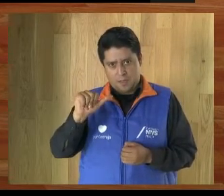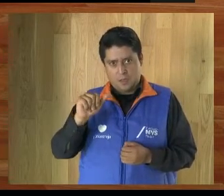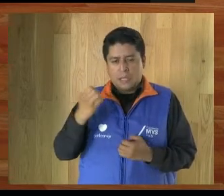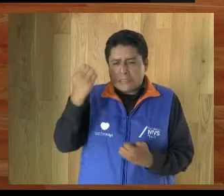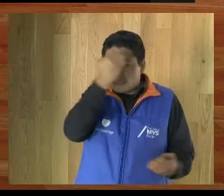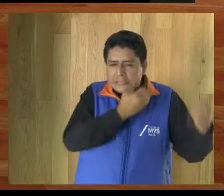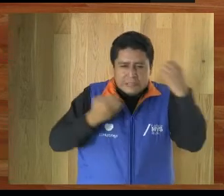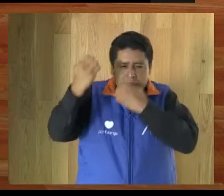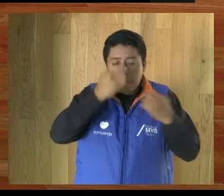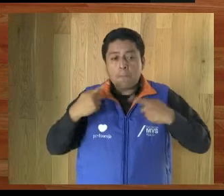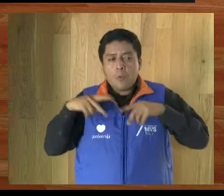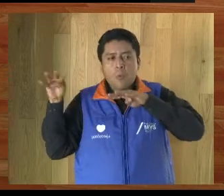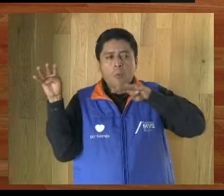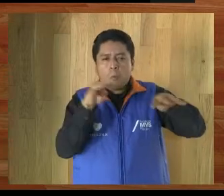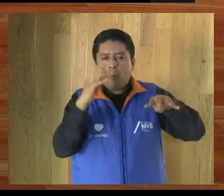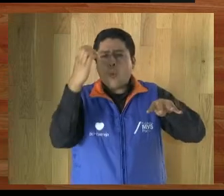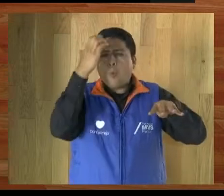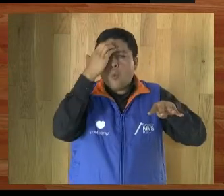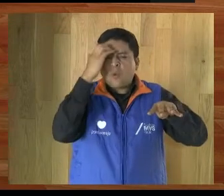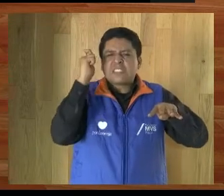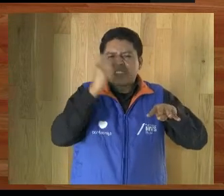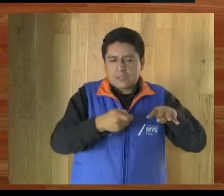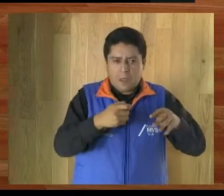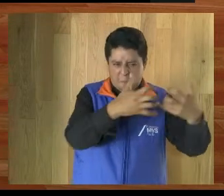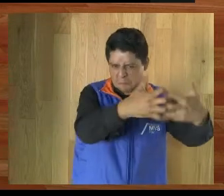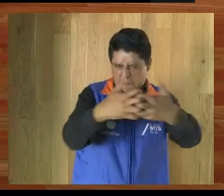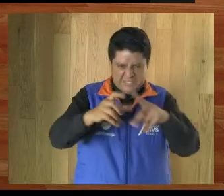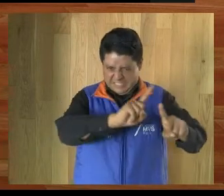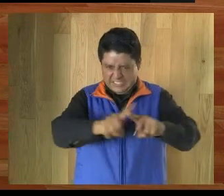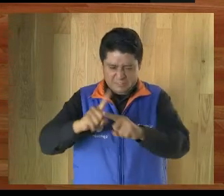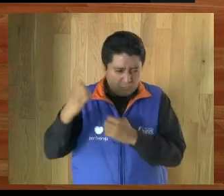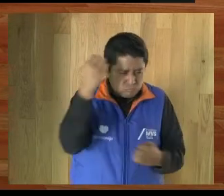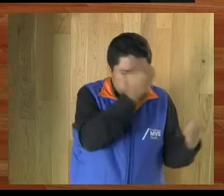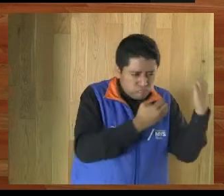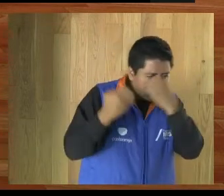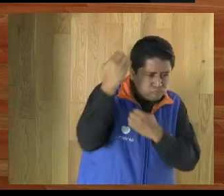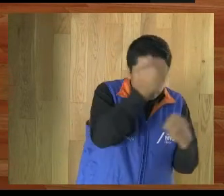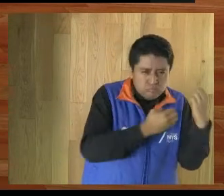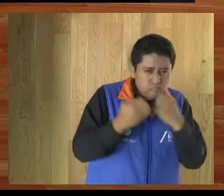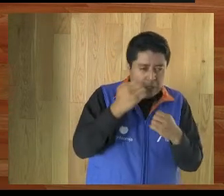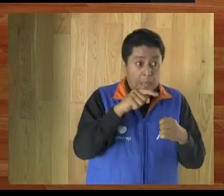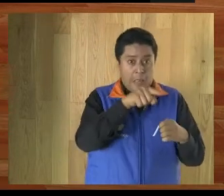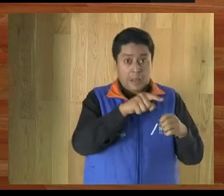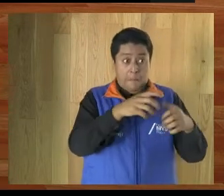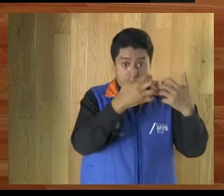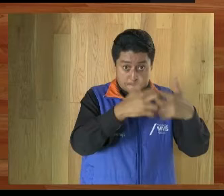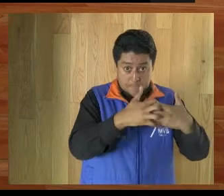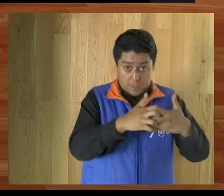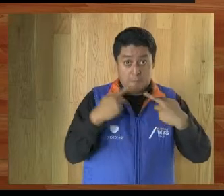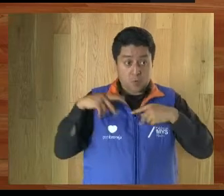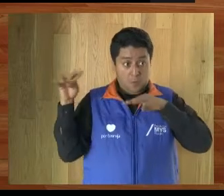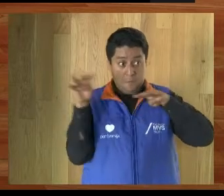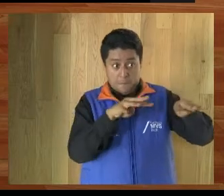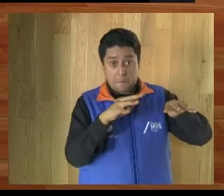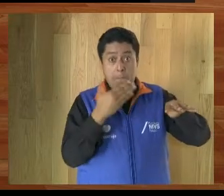que ellos en distintos estudios que hacen anualmente con las empresas más reputadas y sobre los temas